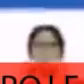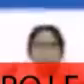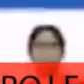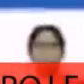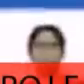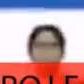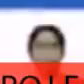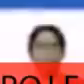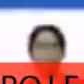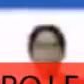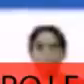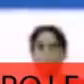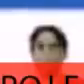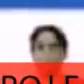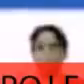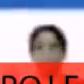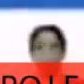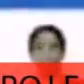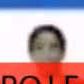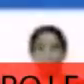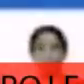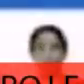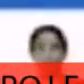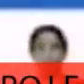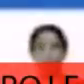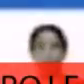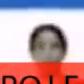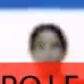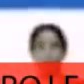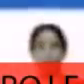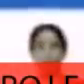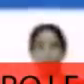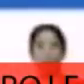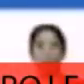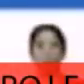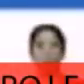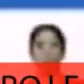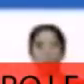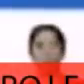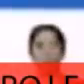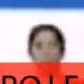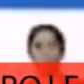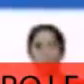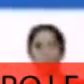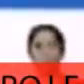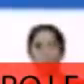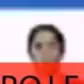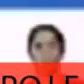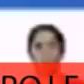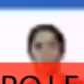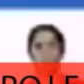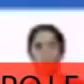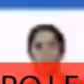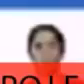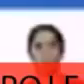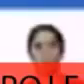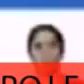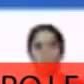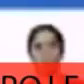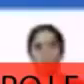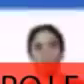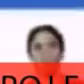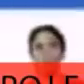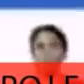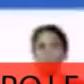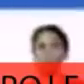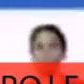pareciera que lo que viene es la tormenta perfecta en el gran desastre próximo, ¿no? Ese desastre tiene